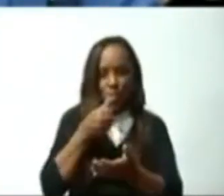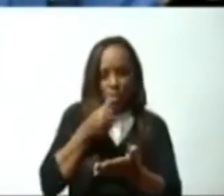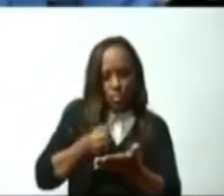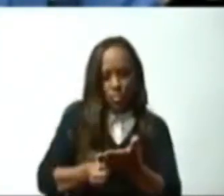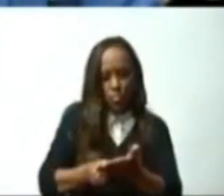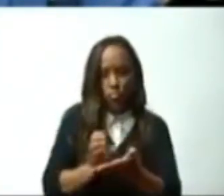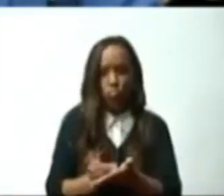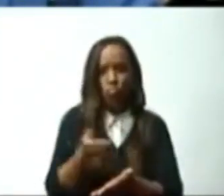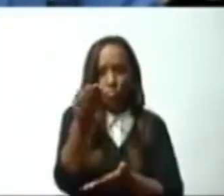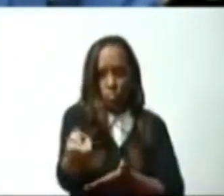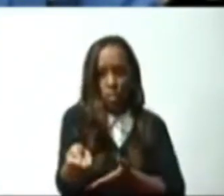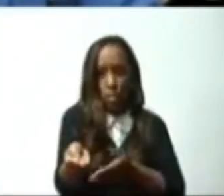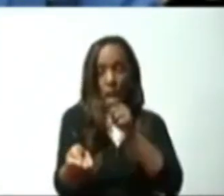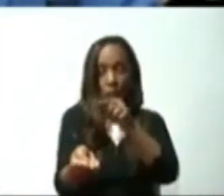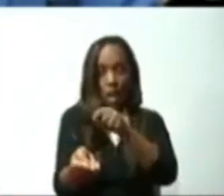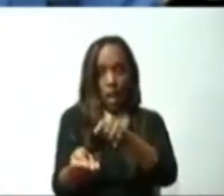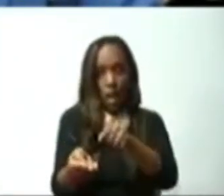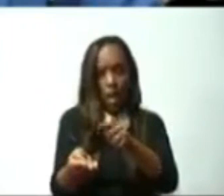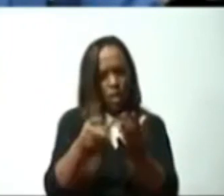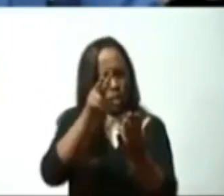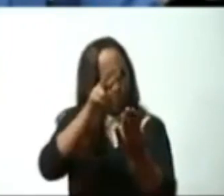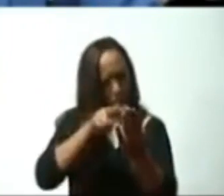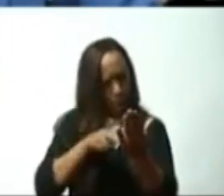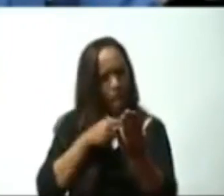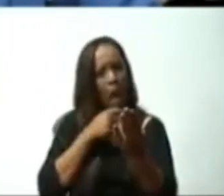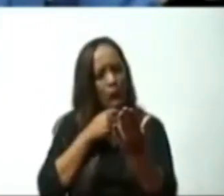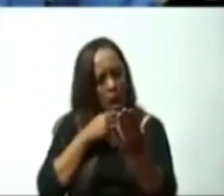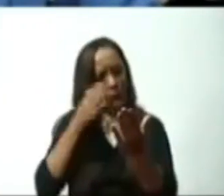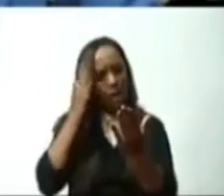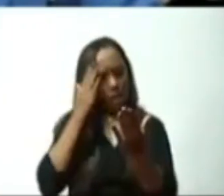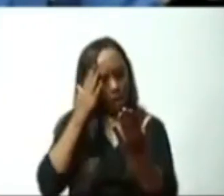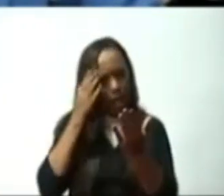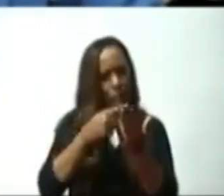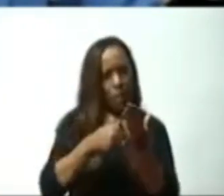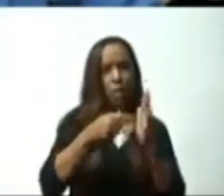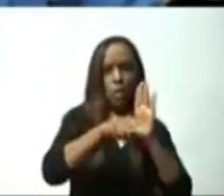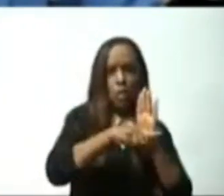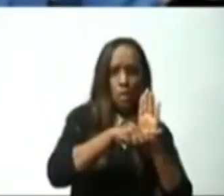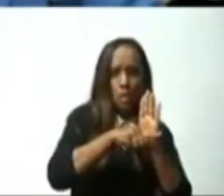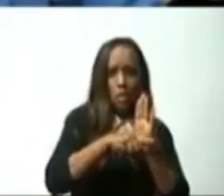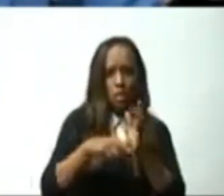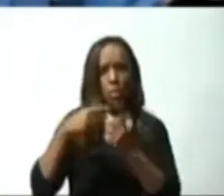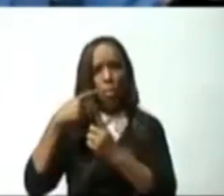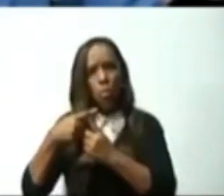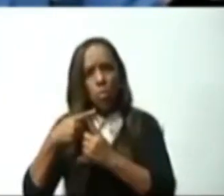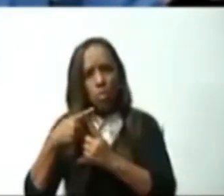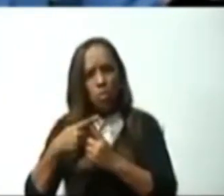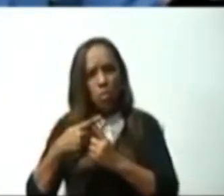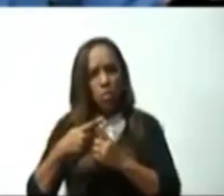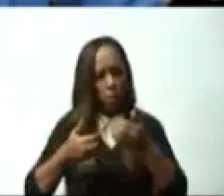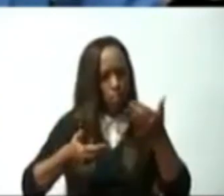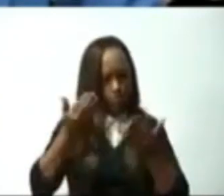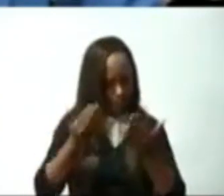el derecho ineludible a decidir anualmente en cuál de las carteras